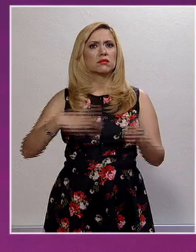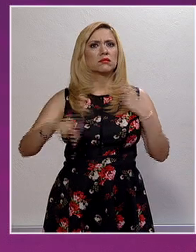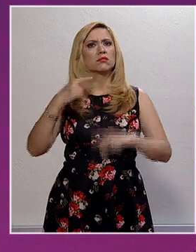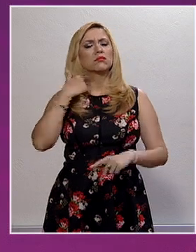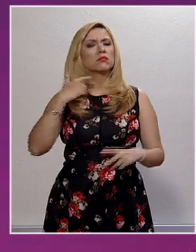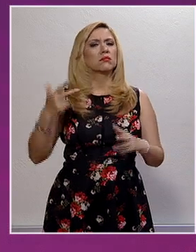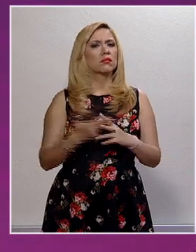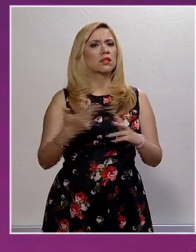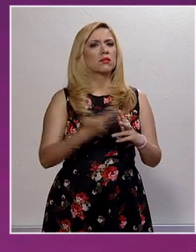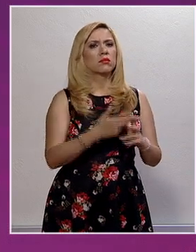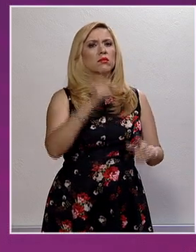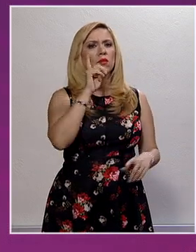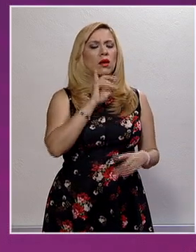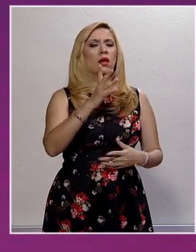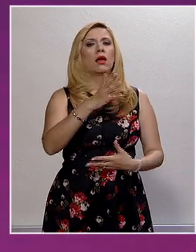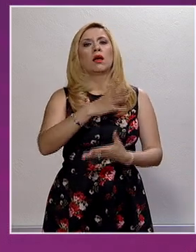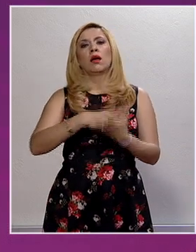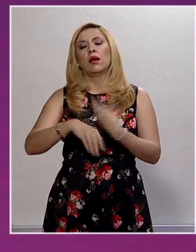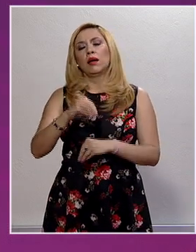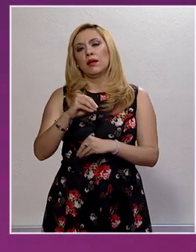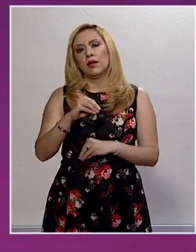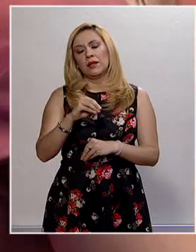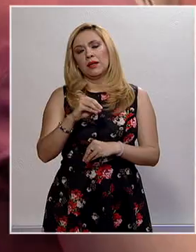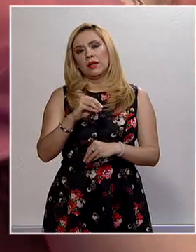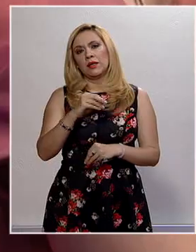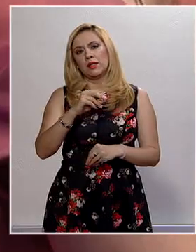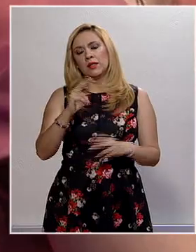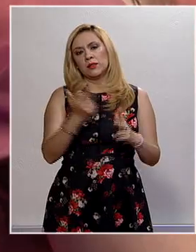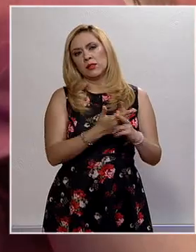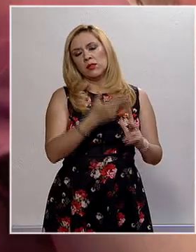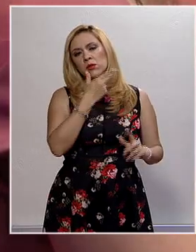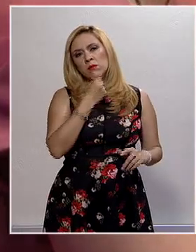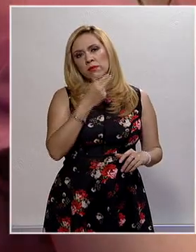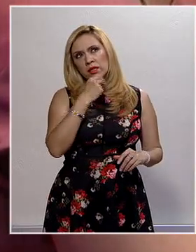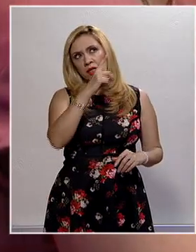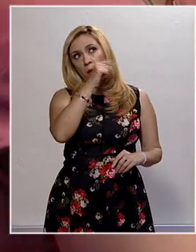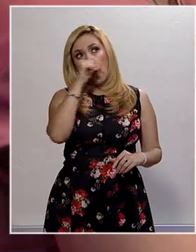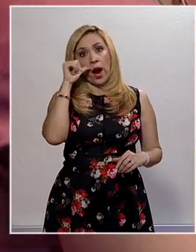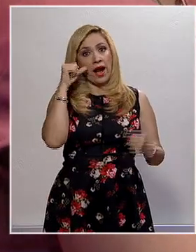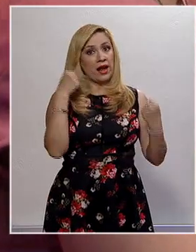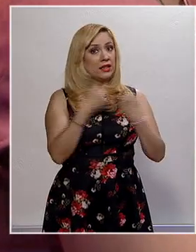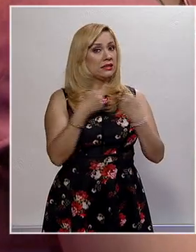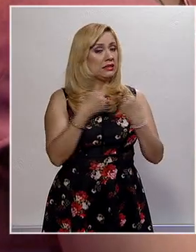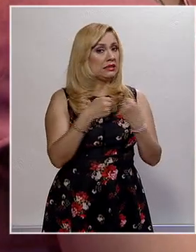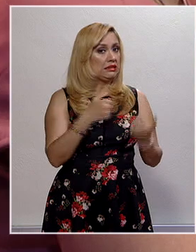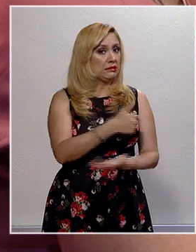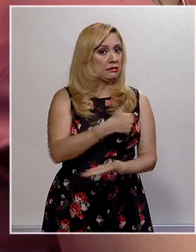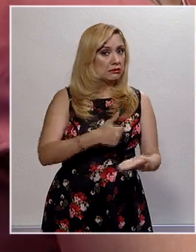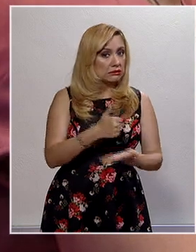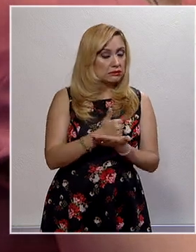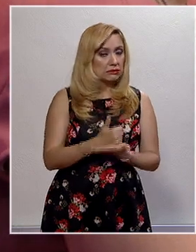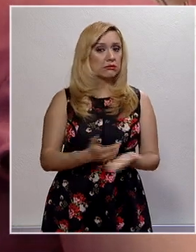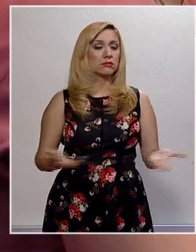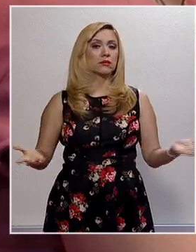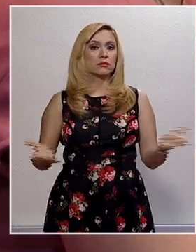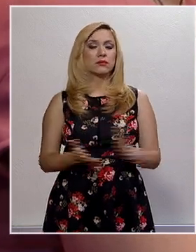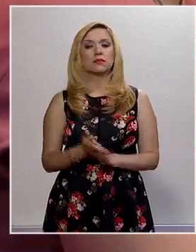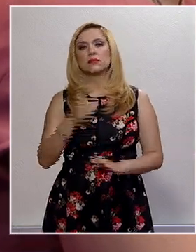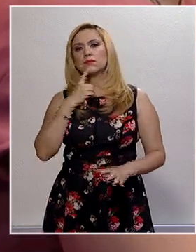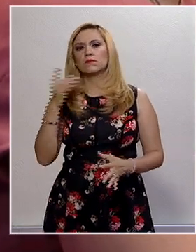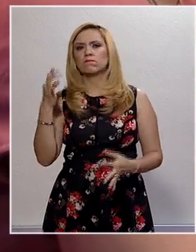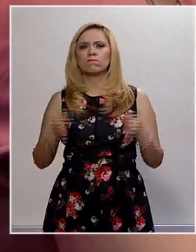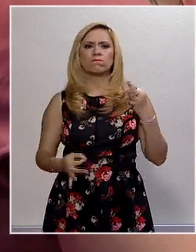de mujeres en relación con los índices de homicidios de hombres en Ciudad Juárez. Y esto, según determinó la